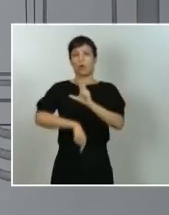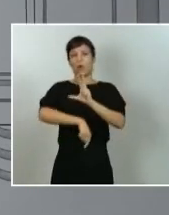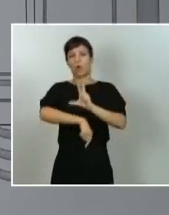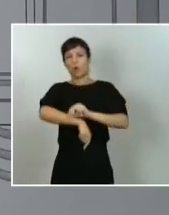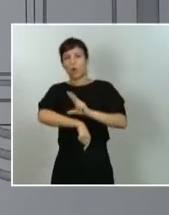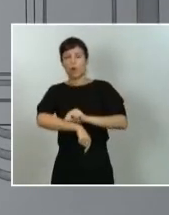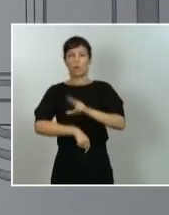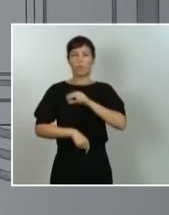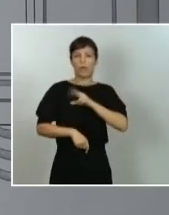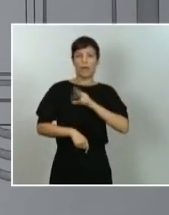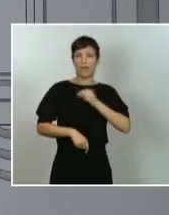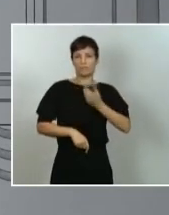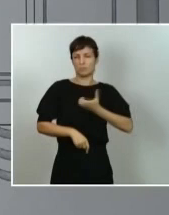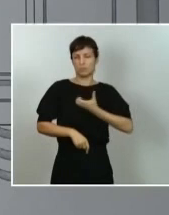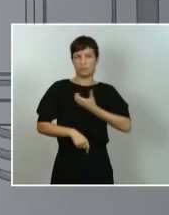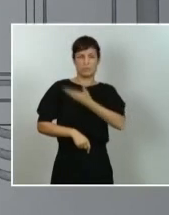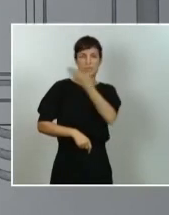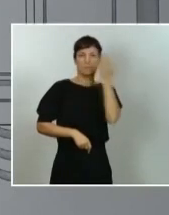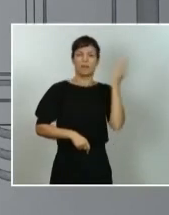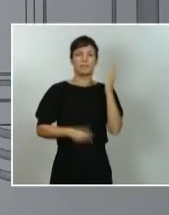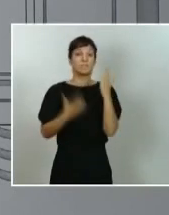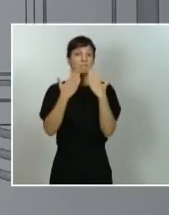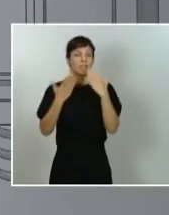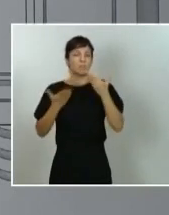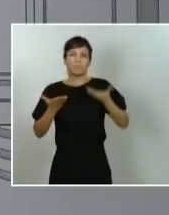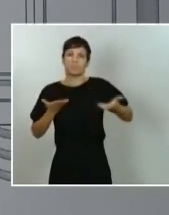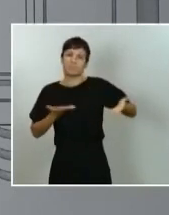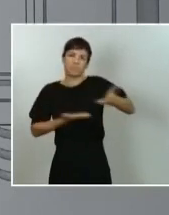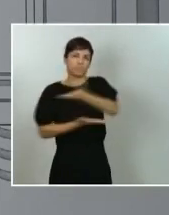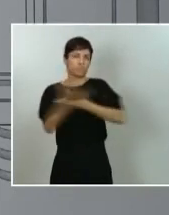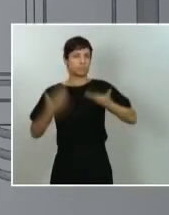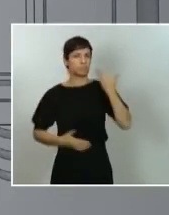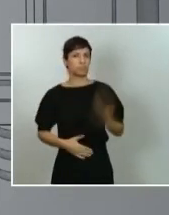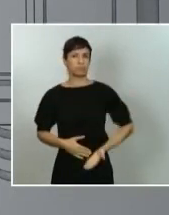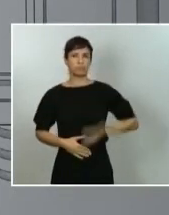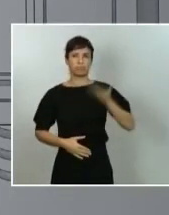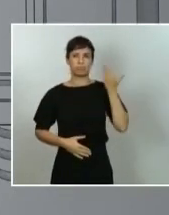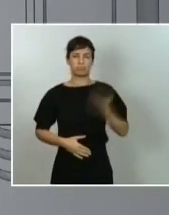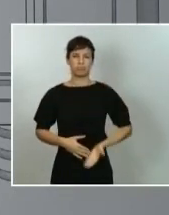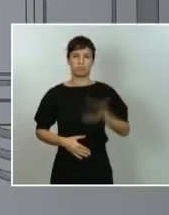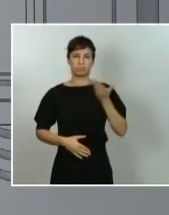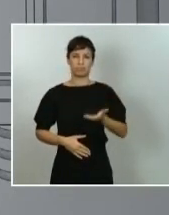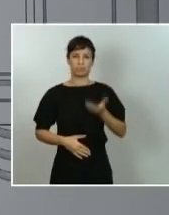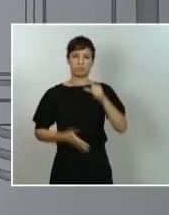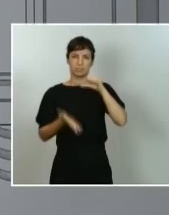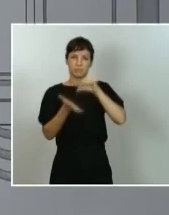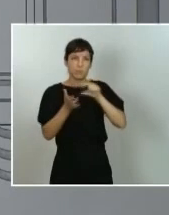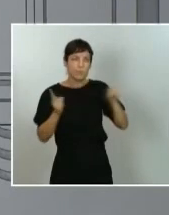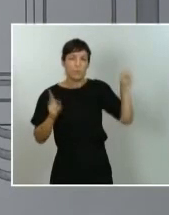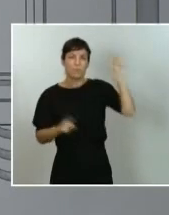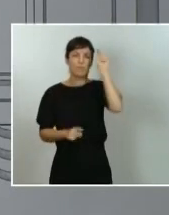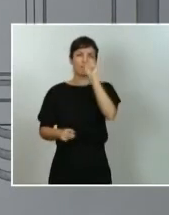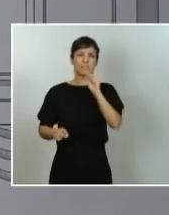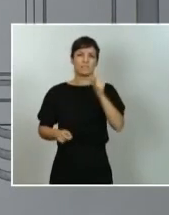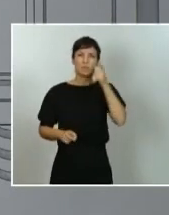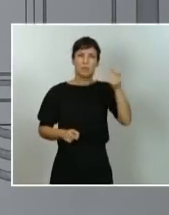dé si ahora volvemos a un momento tan, tan horrible como el de mayo. Me